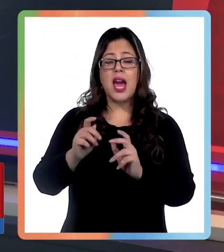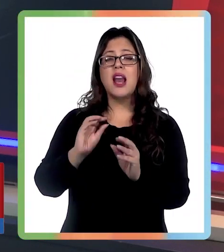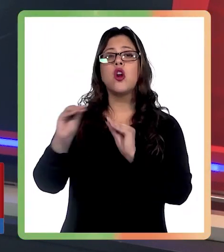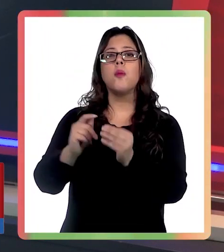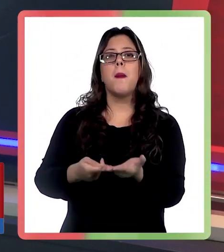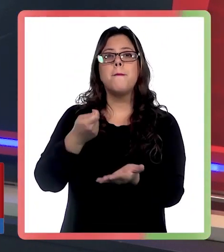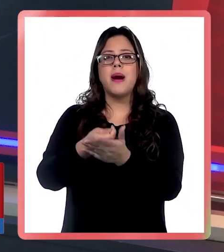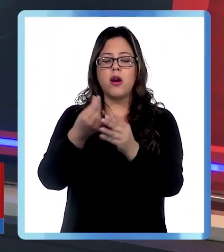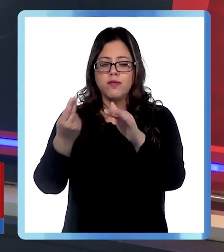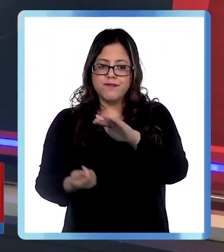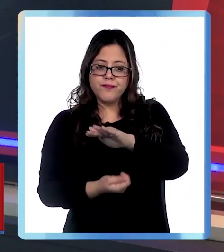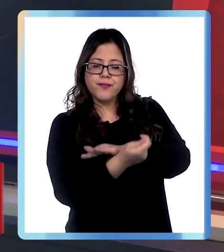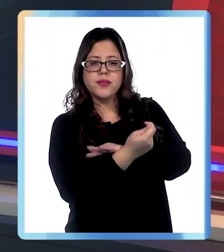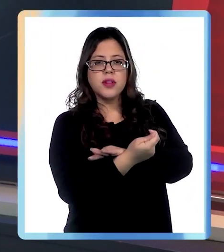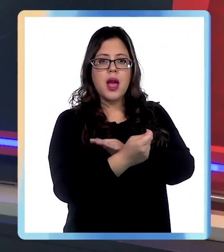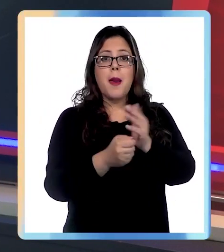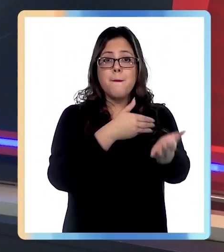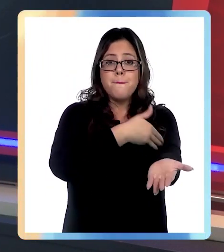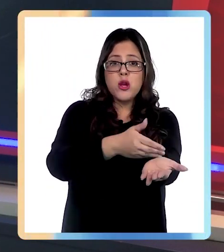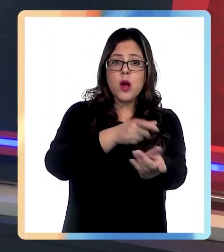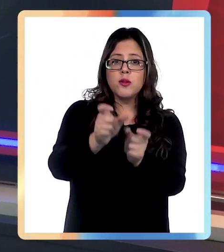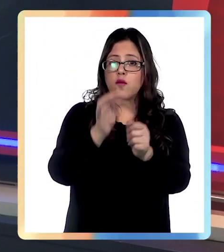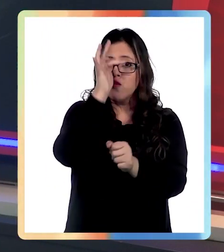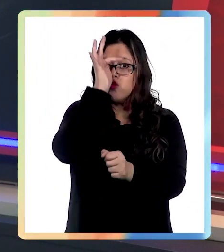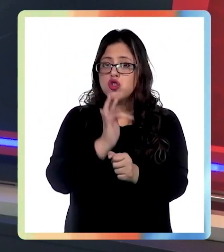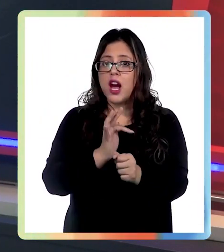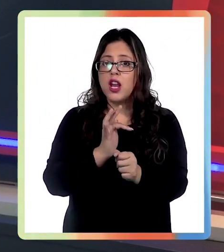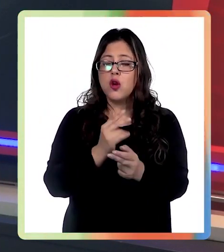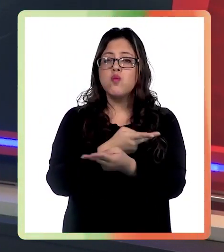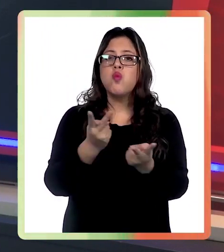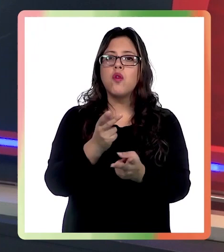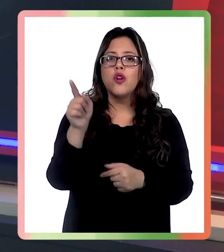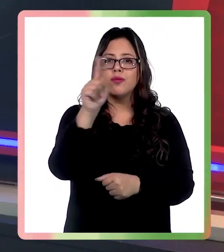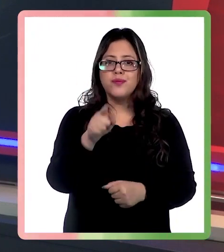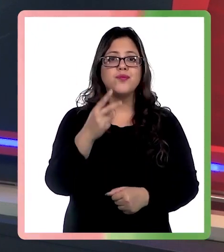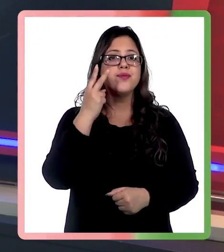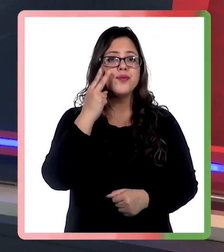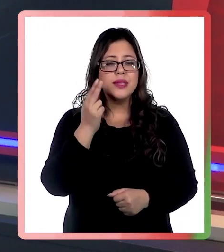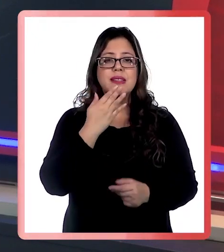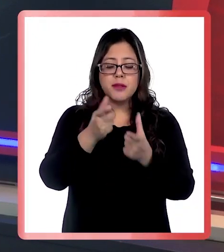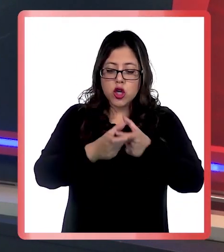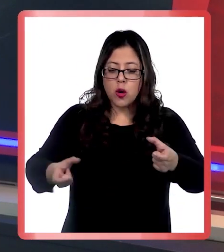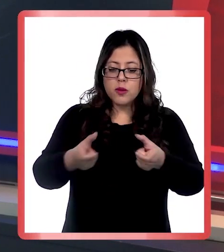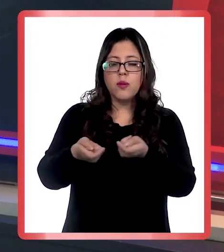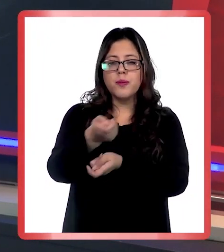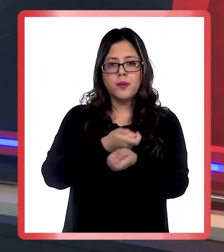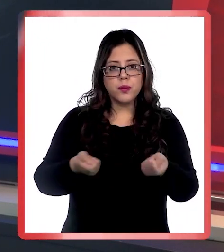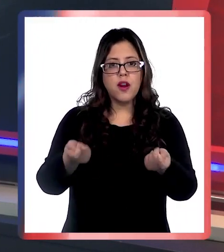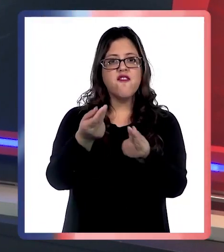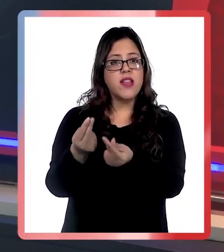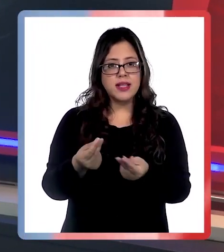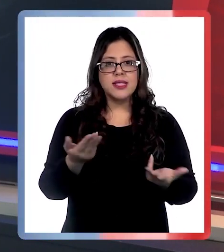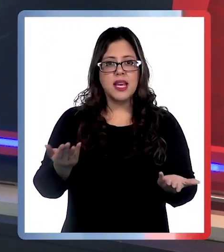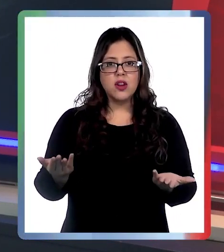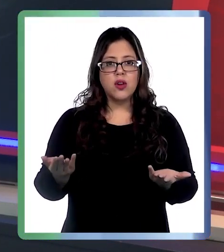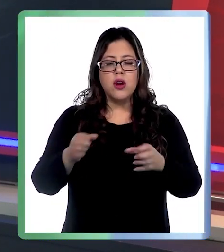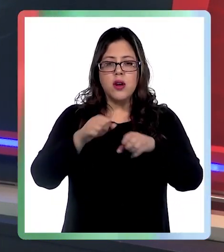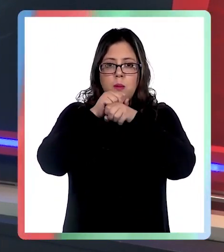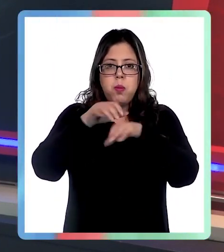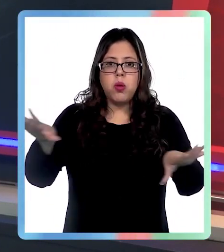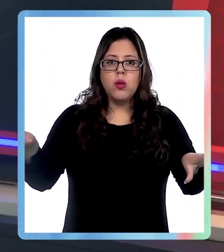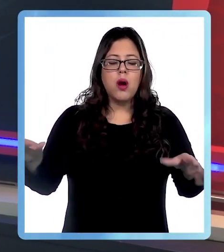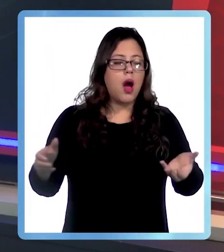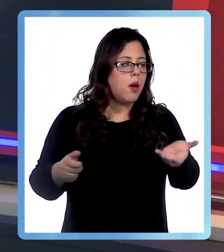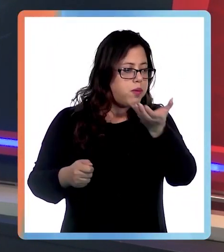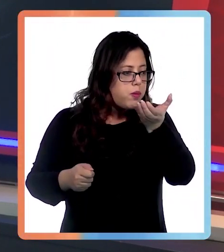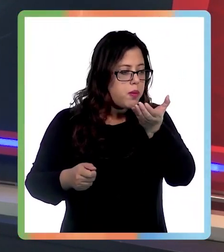recomendó pagar sobornos millonarios a funcionarios públicos del servicio de impuestos internos y de la comisión para el mercado financiero la